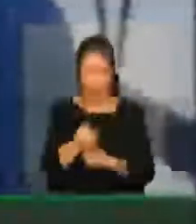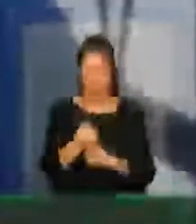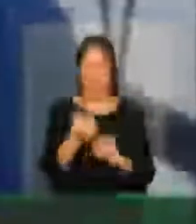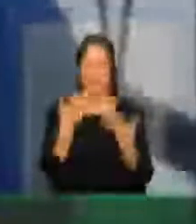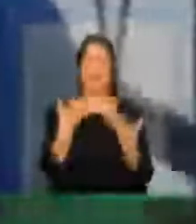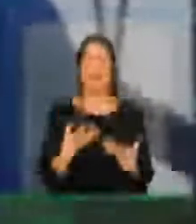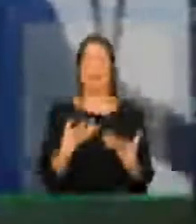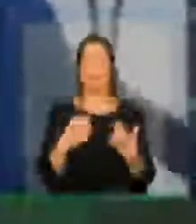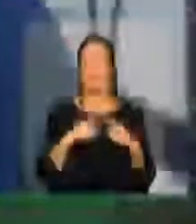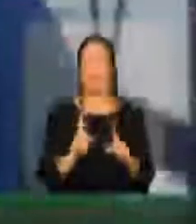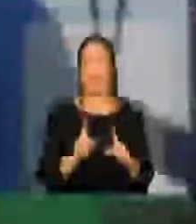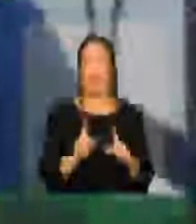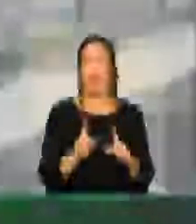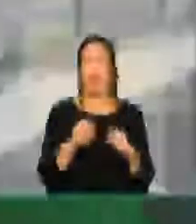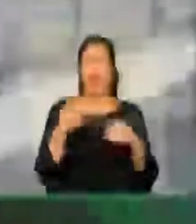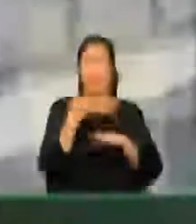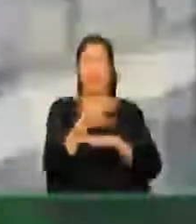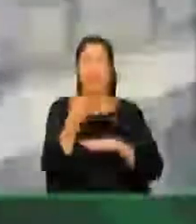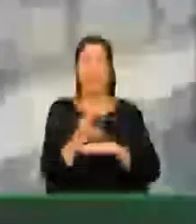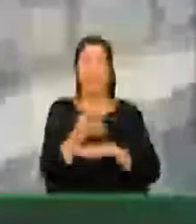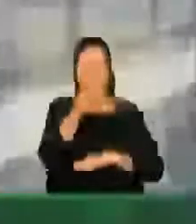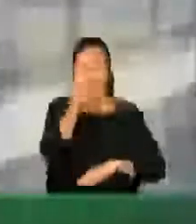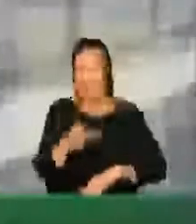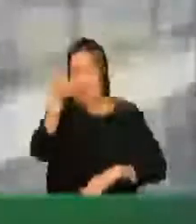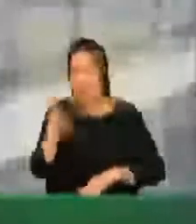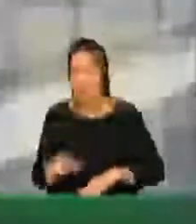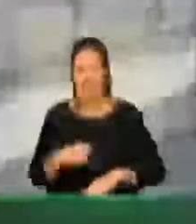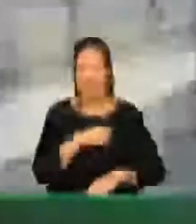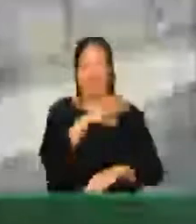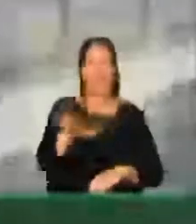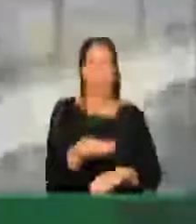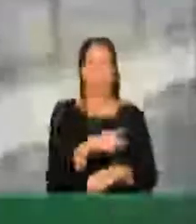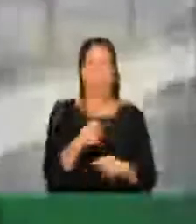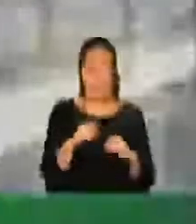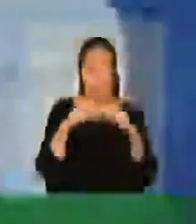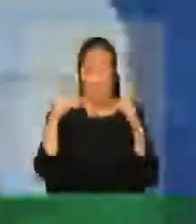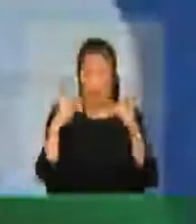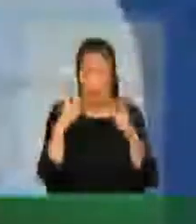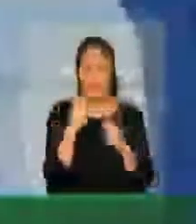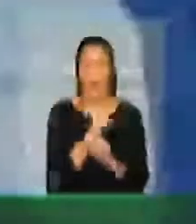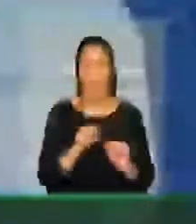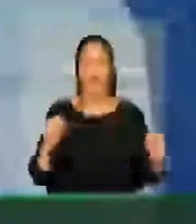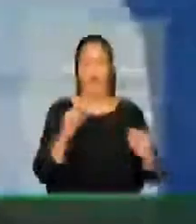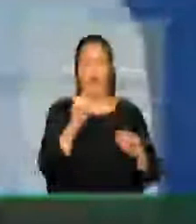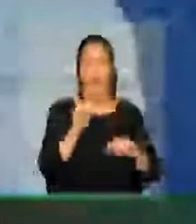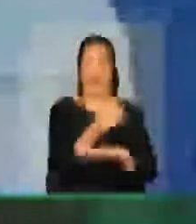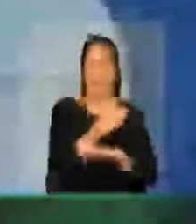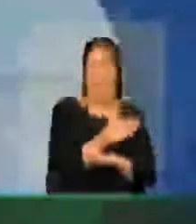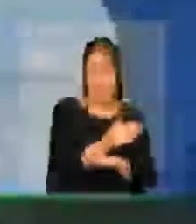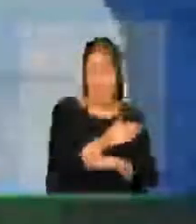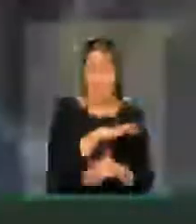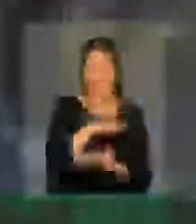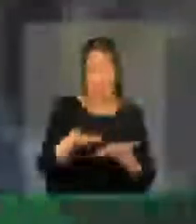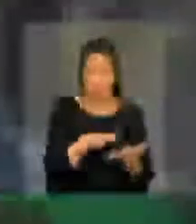un paréntesis y pedirle a toda la población a estar atenta, porque todos somos factores de cambio. Todos podemos prevenir un episodio